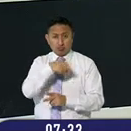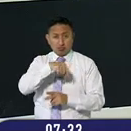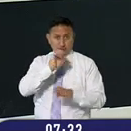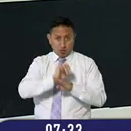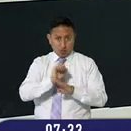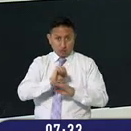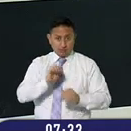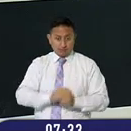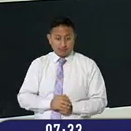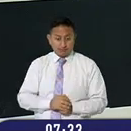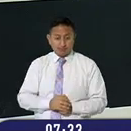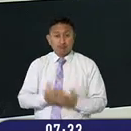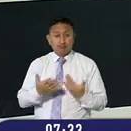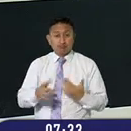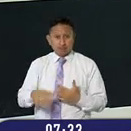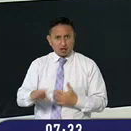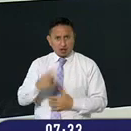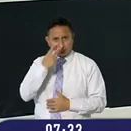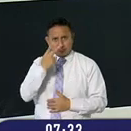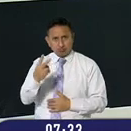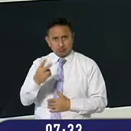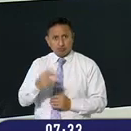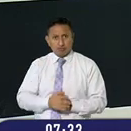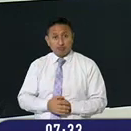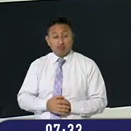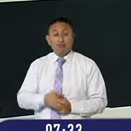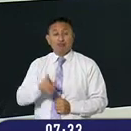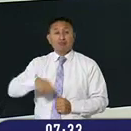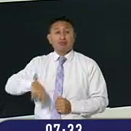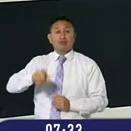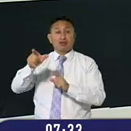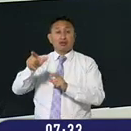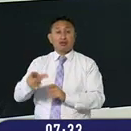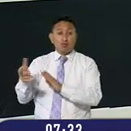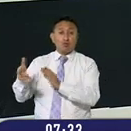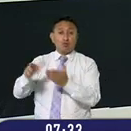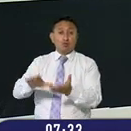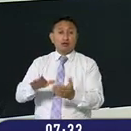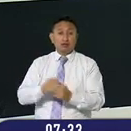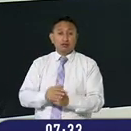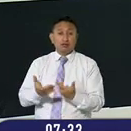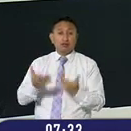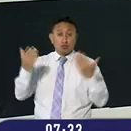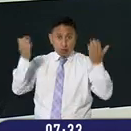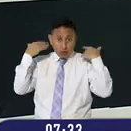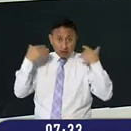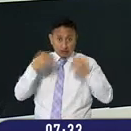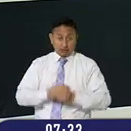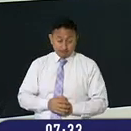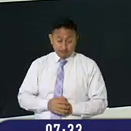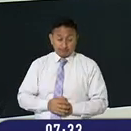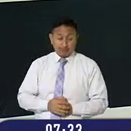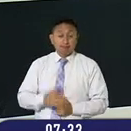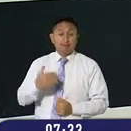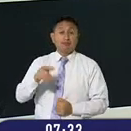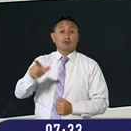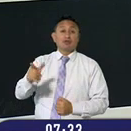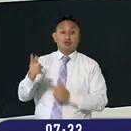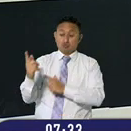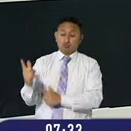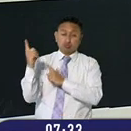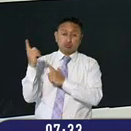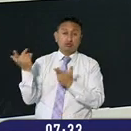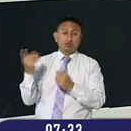se ha podido evidenciar, amigos, en algunas muertes violentas registradas, sobre todo en la ciudad de Guayaquil. La mayoría de estas armas ingresan por la